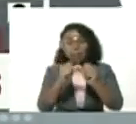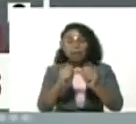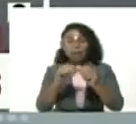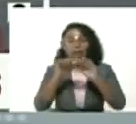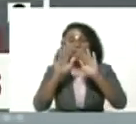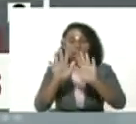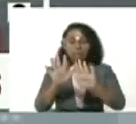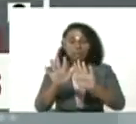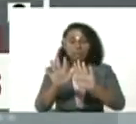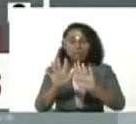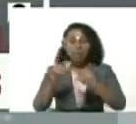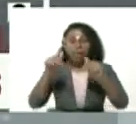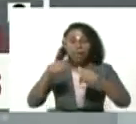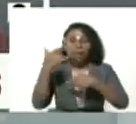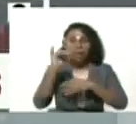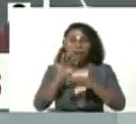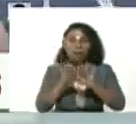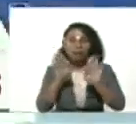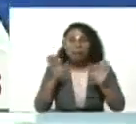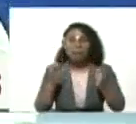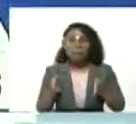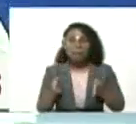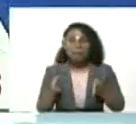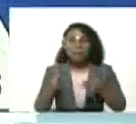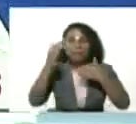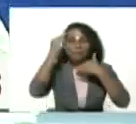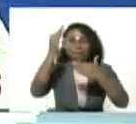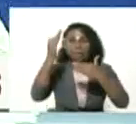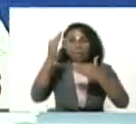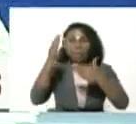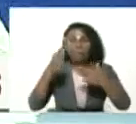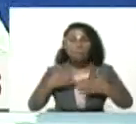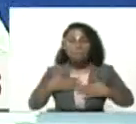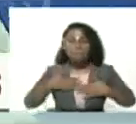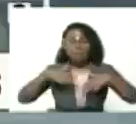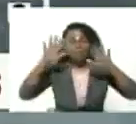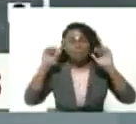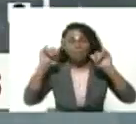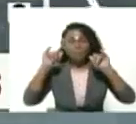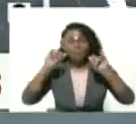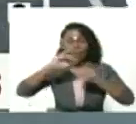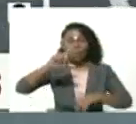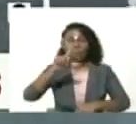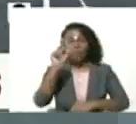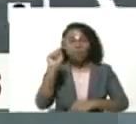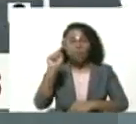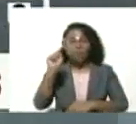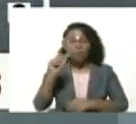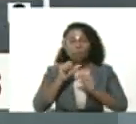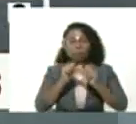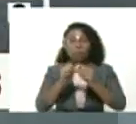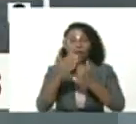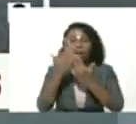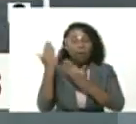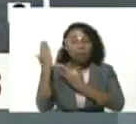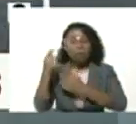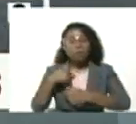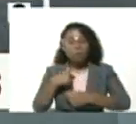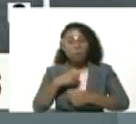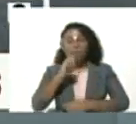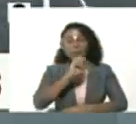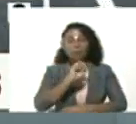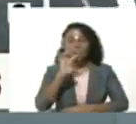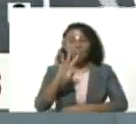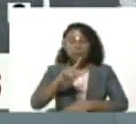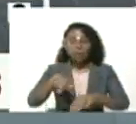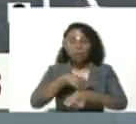Aquí tenemos en la mesa mi saludo al Yaracuy, mi despedida, Julio César, sigan allá adelante. Saben que estoy 24